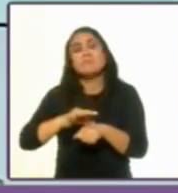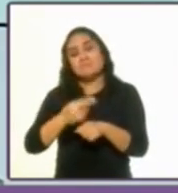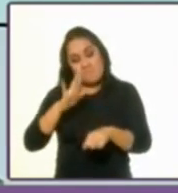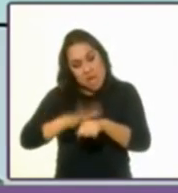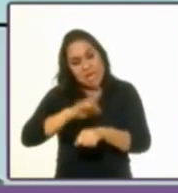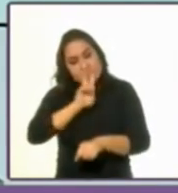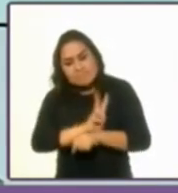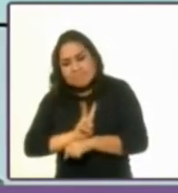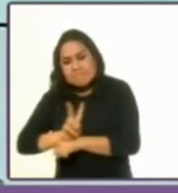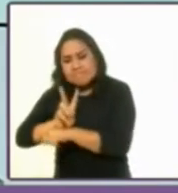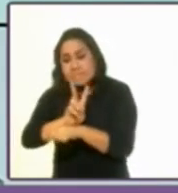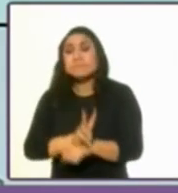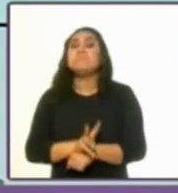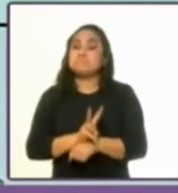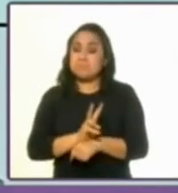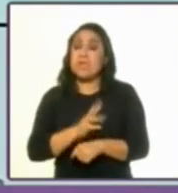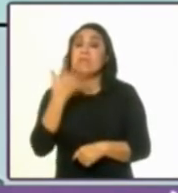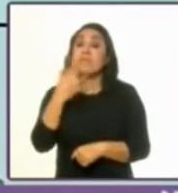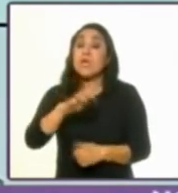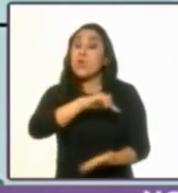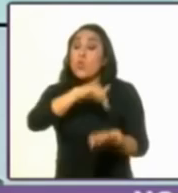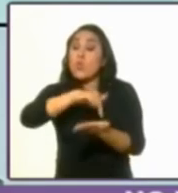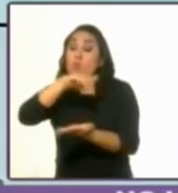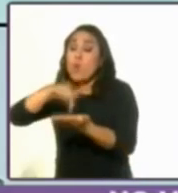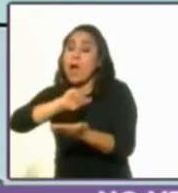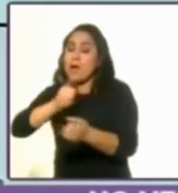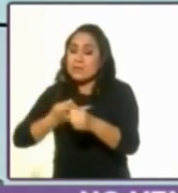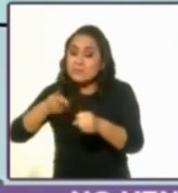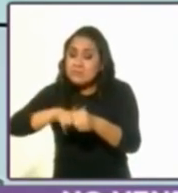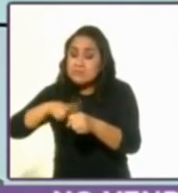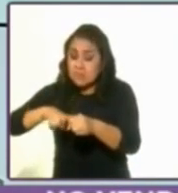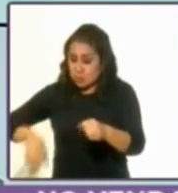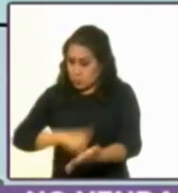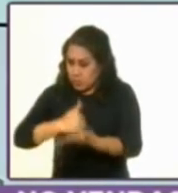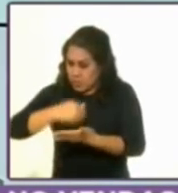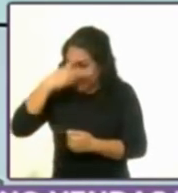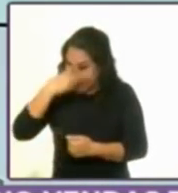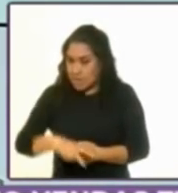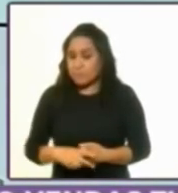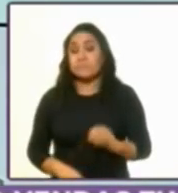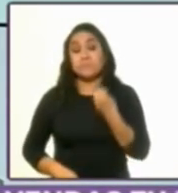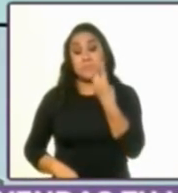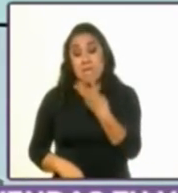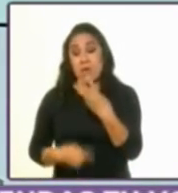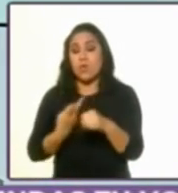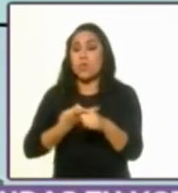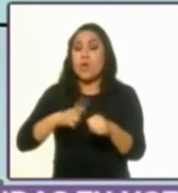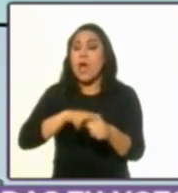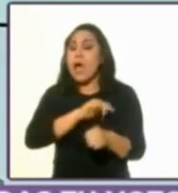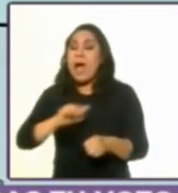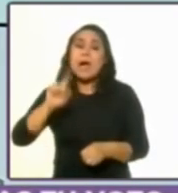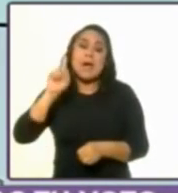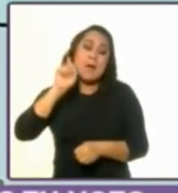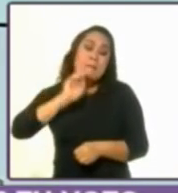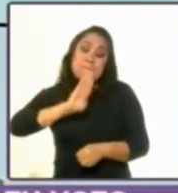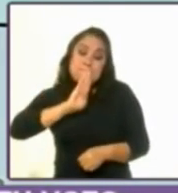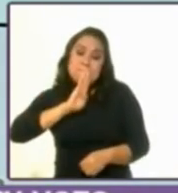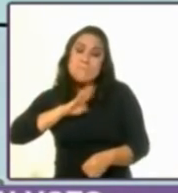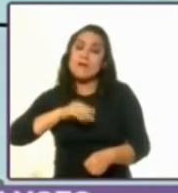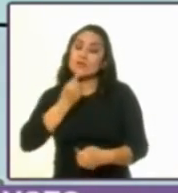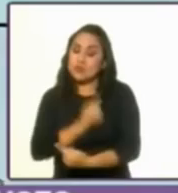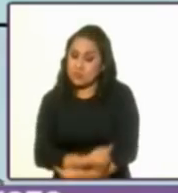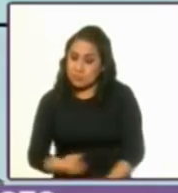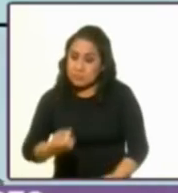vamos a hacer 10 centros de salud nuevos en la ciudad de mexico tres hospitales maternos infantiles los vamos a